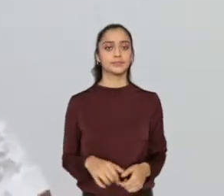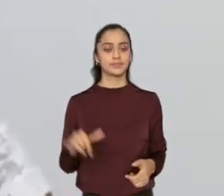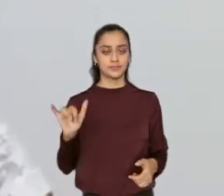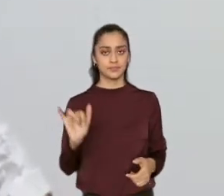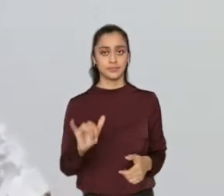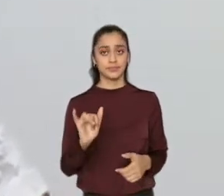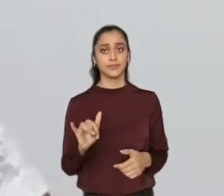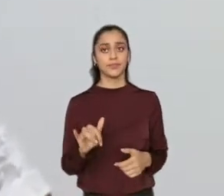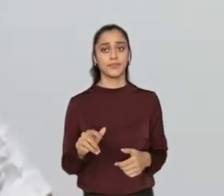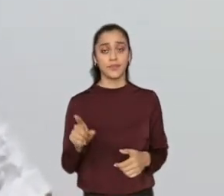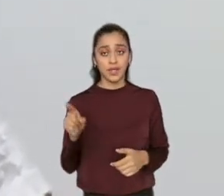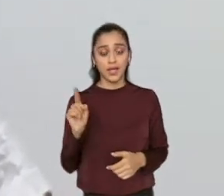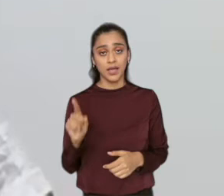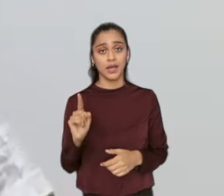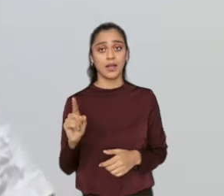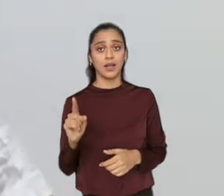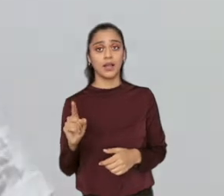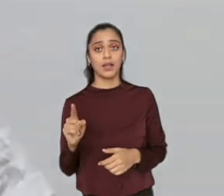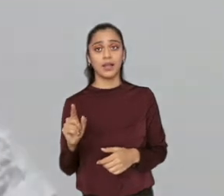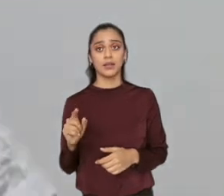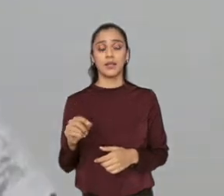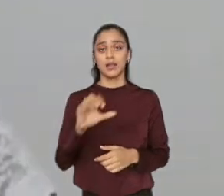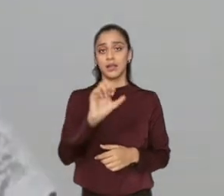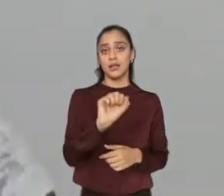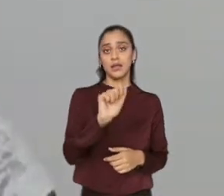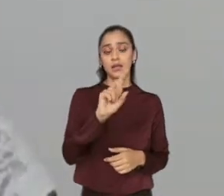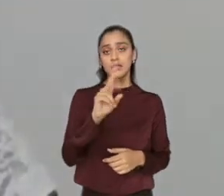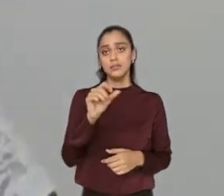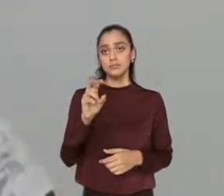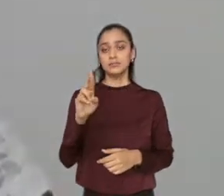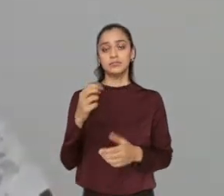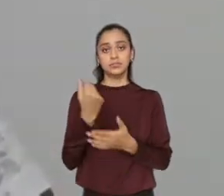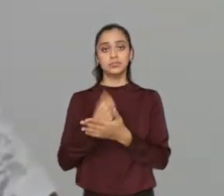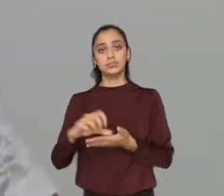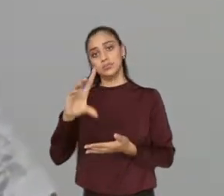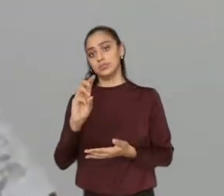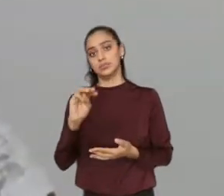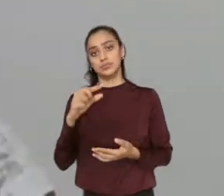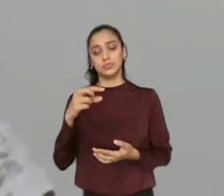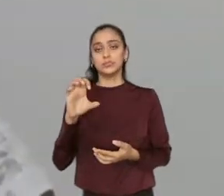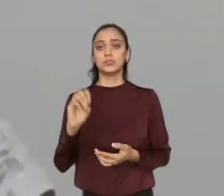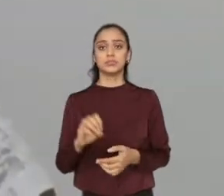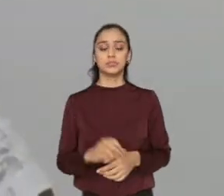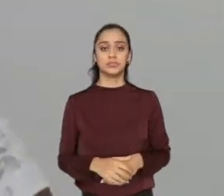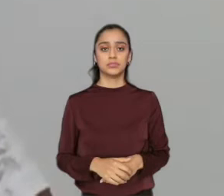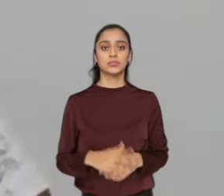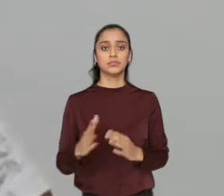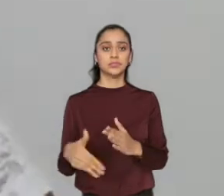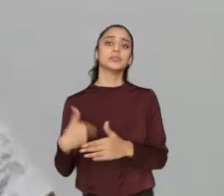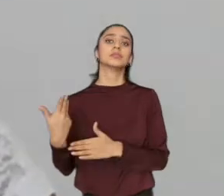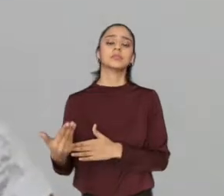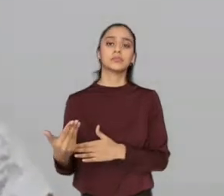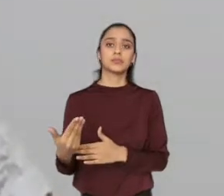Y así que ese me llevó al Salvador y al Santo Domingo. Y